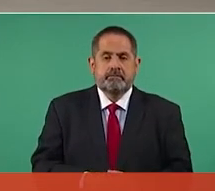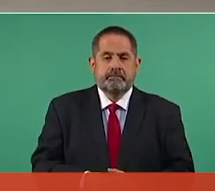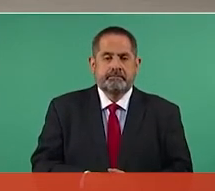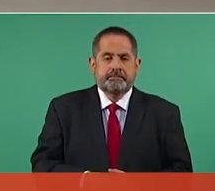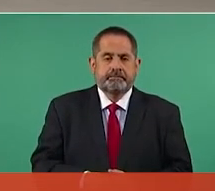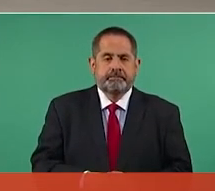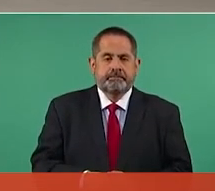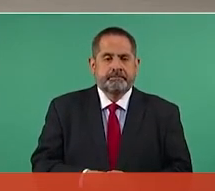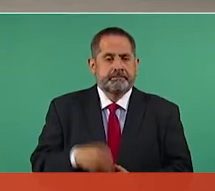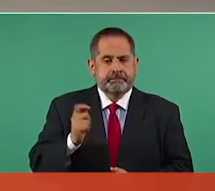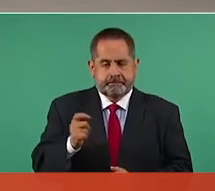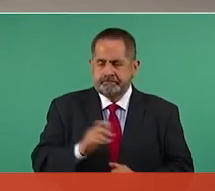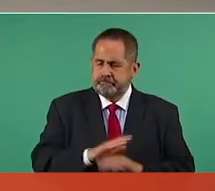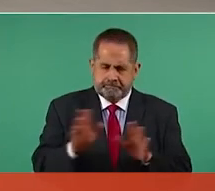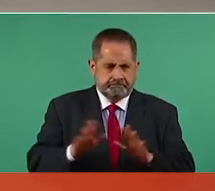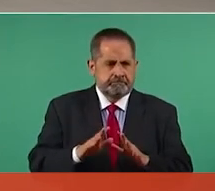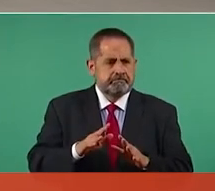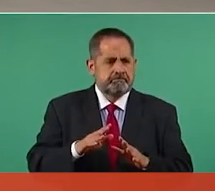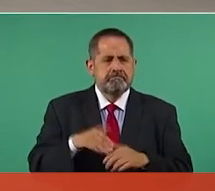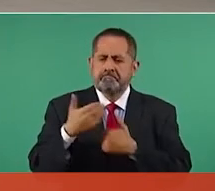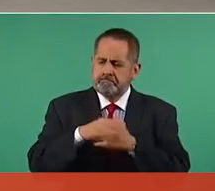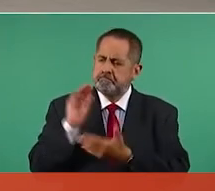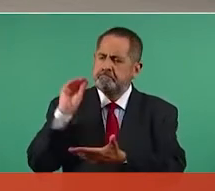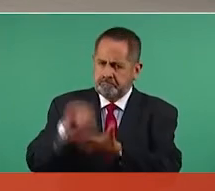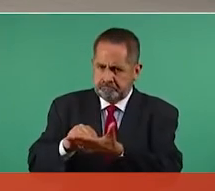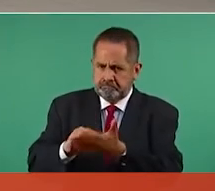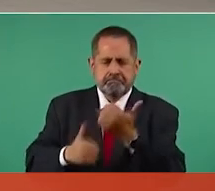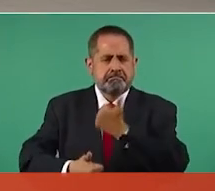Entonces, vamos a competir.